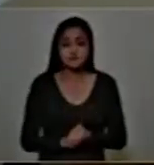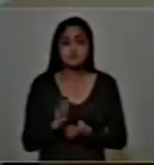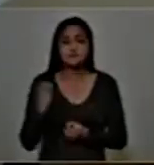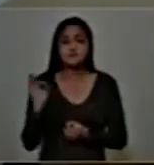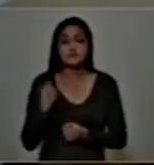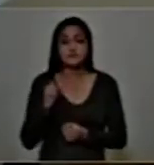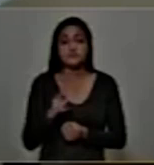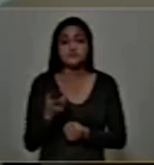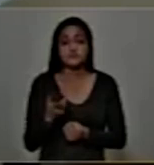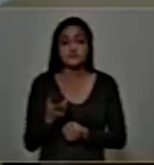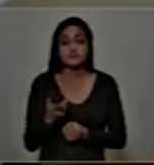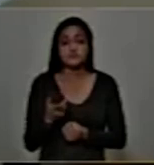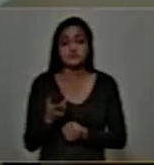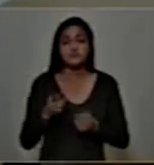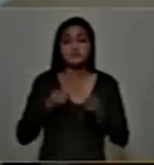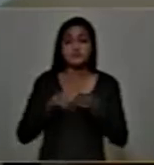A todos.